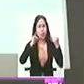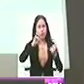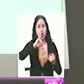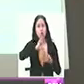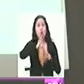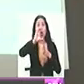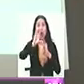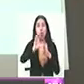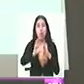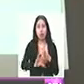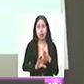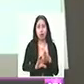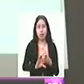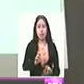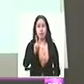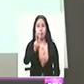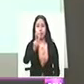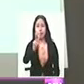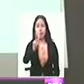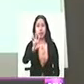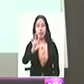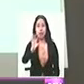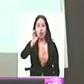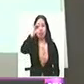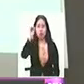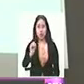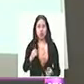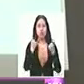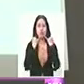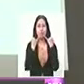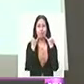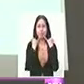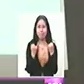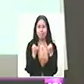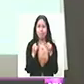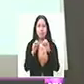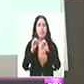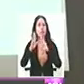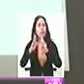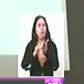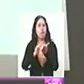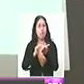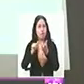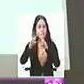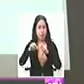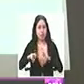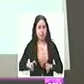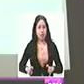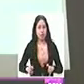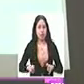un 25% de datos sin información. Sin